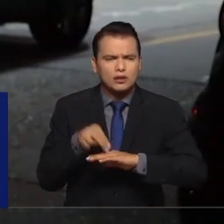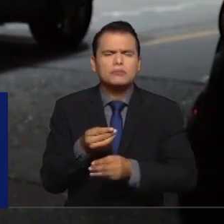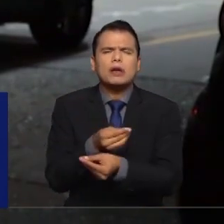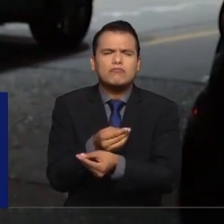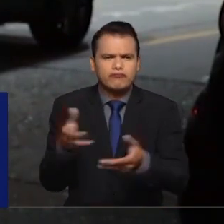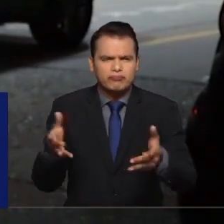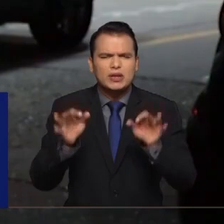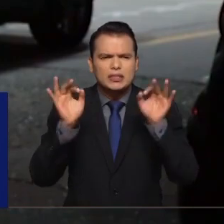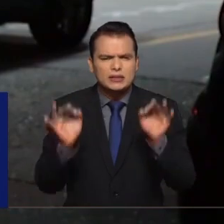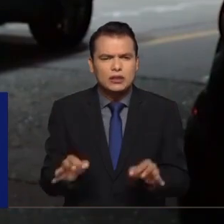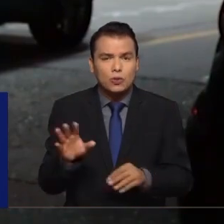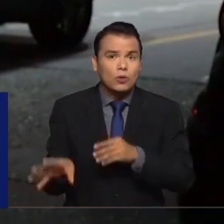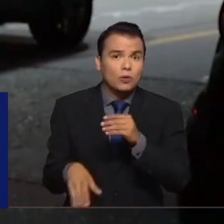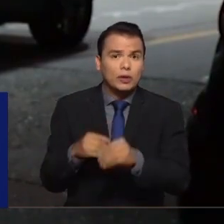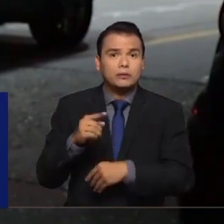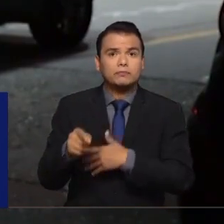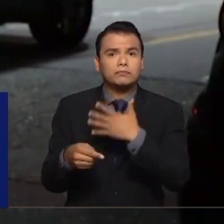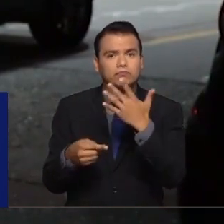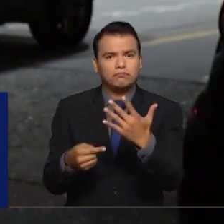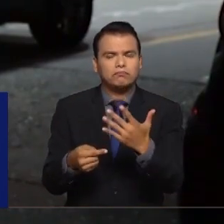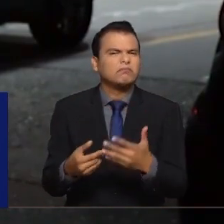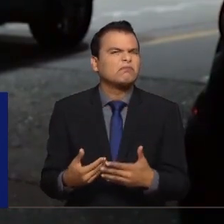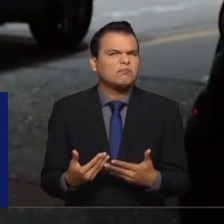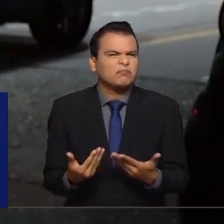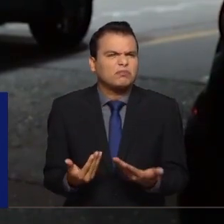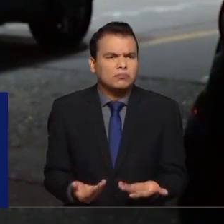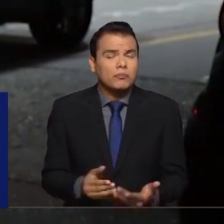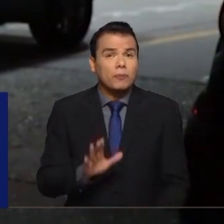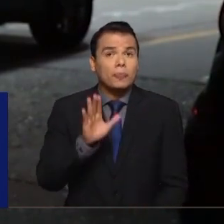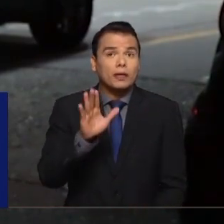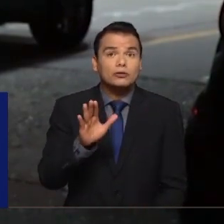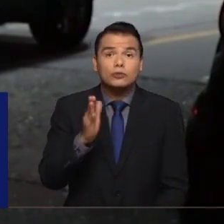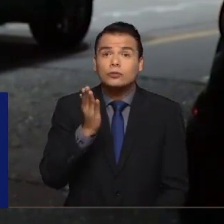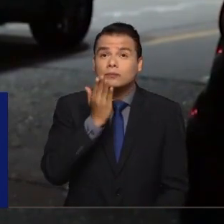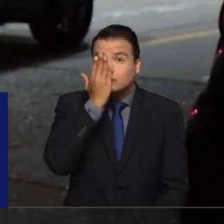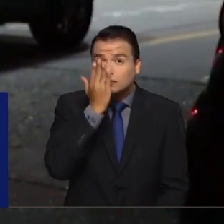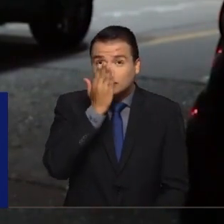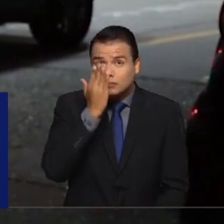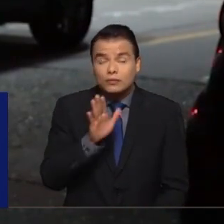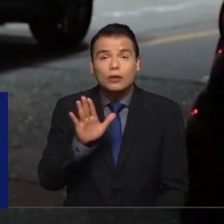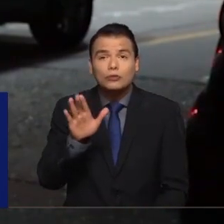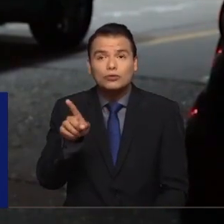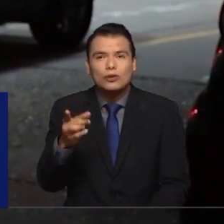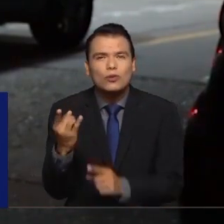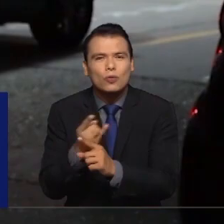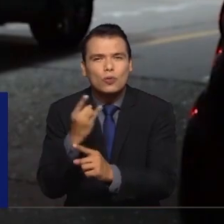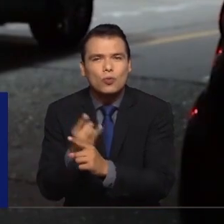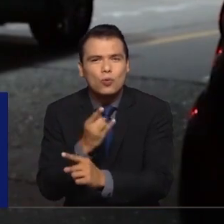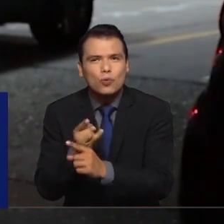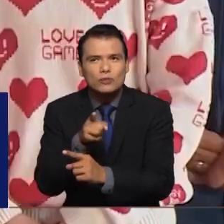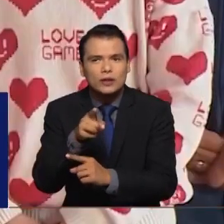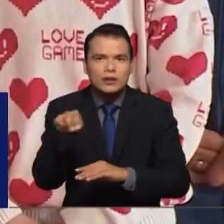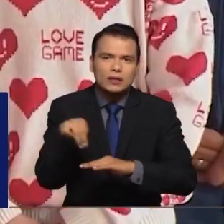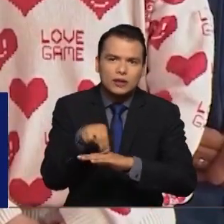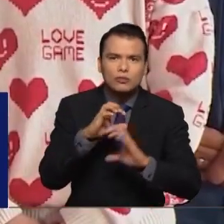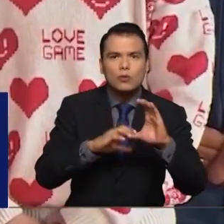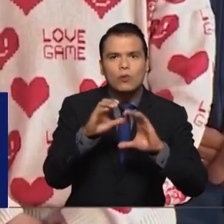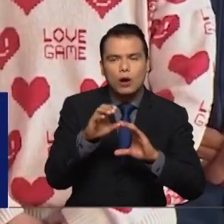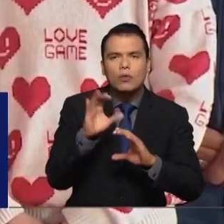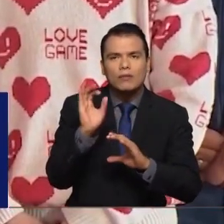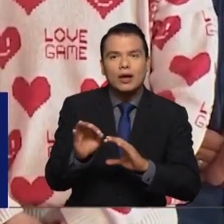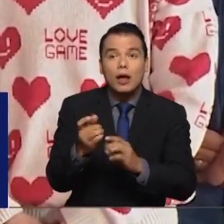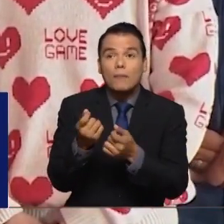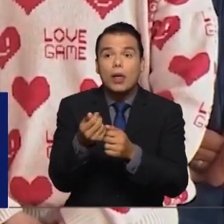Y sexto, pues estaría la limitación del precio del gas licuado utilizado en ambos departamentos.